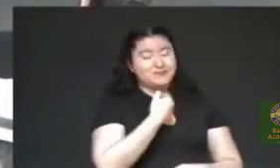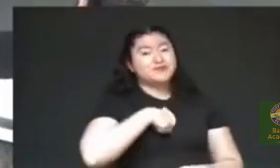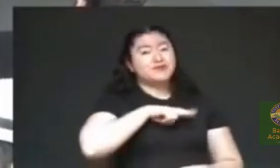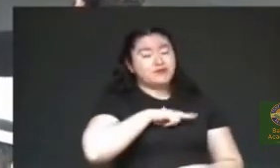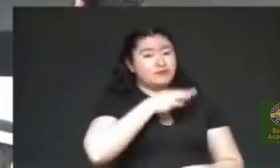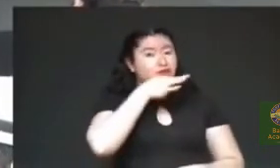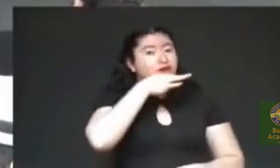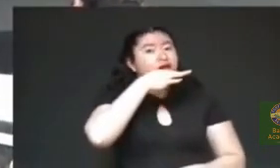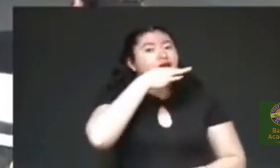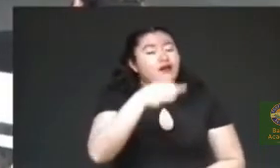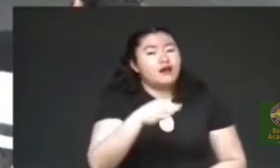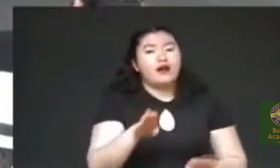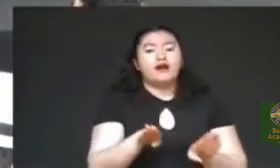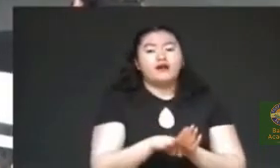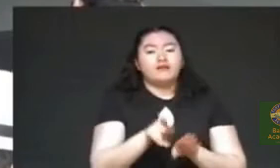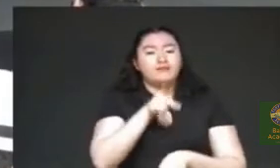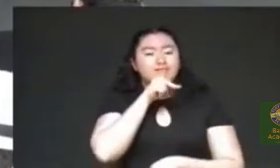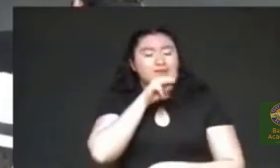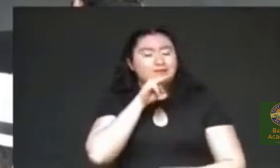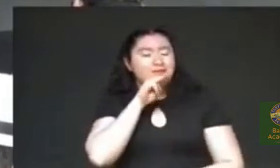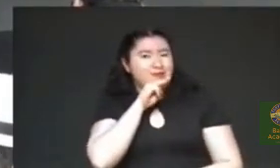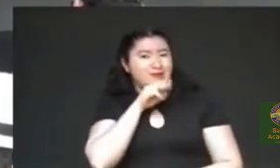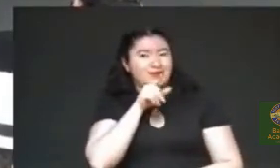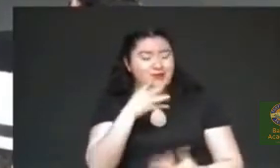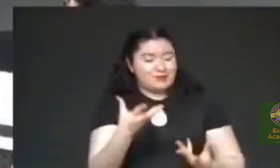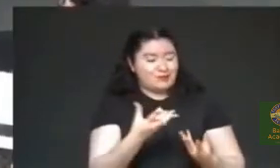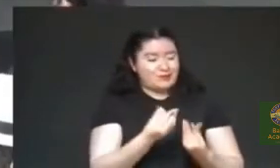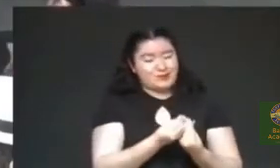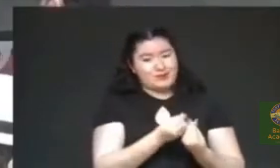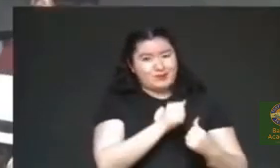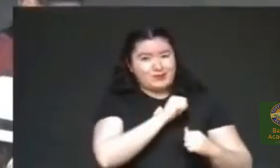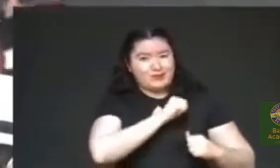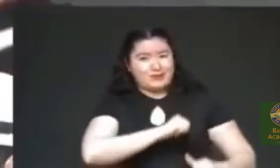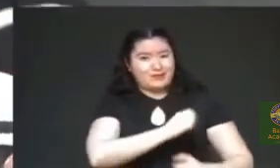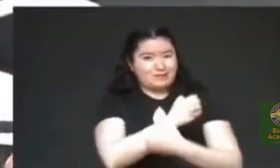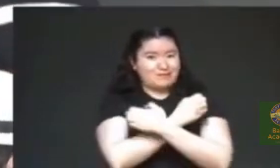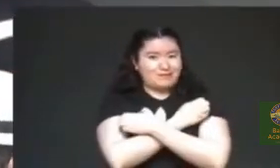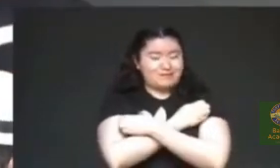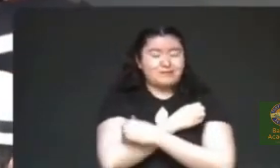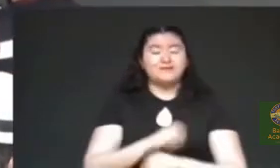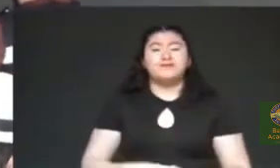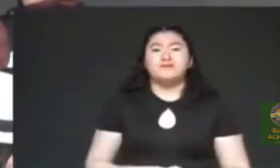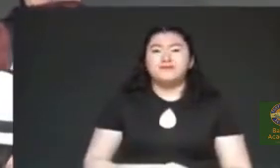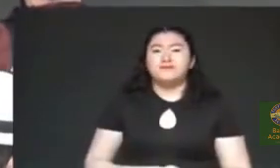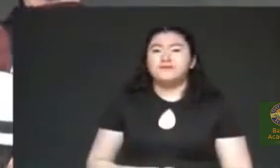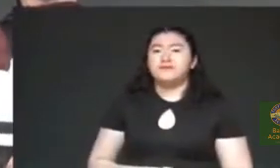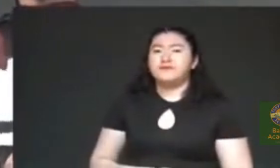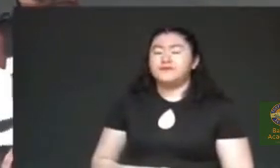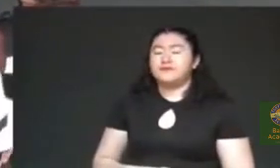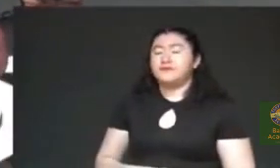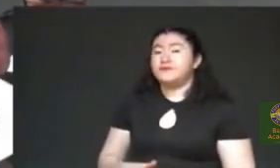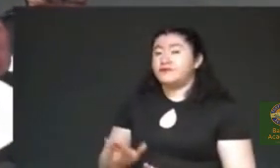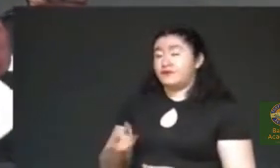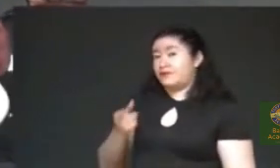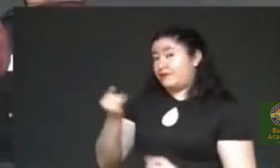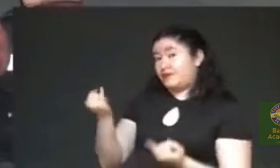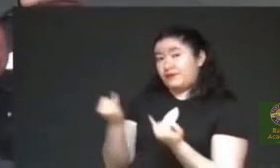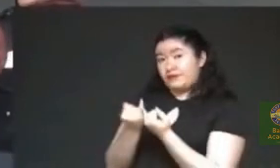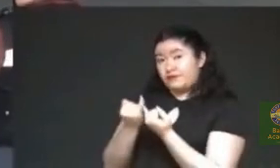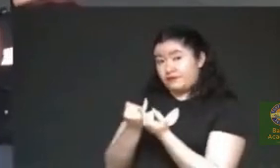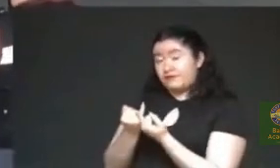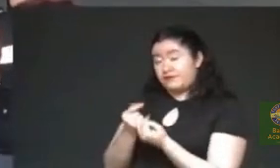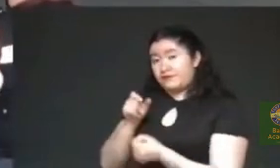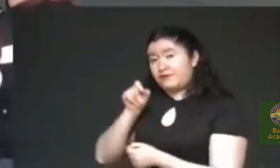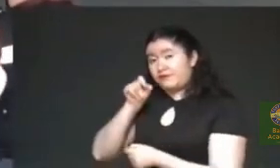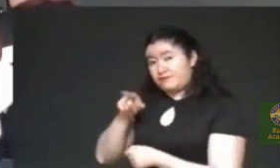través de la autoridad educativa, pero las estamos atendiendo. Mencionaba el titular de la autoridad educativa que tienen intervenciones por encima